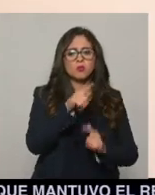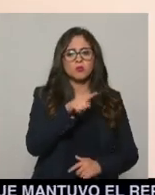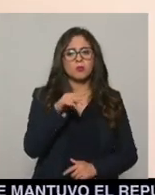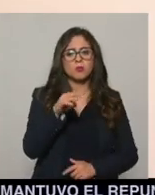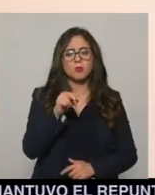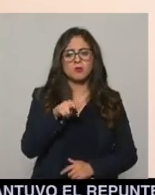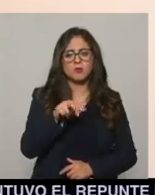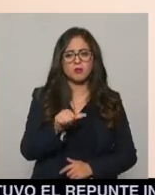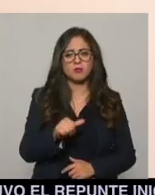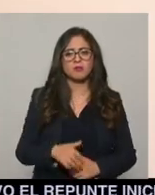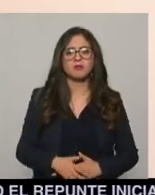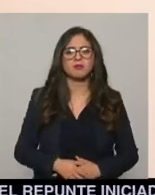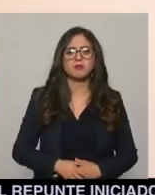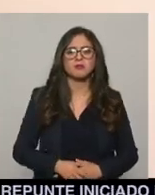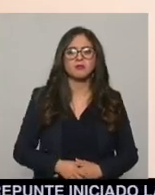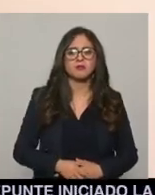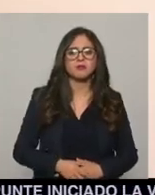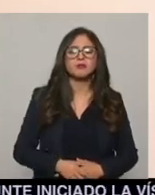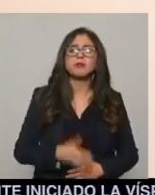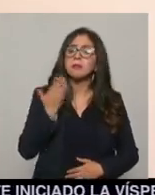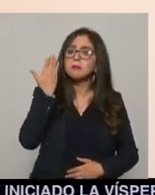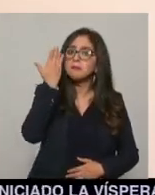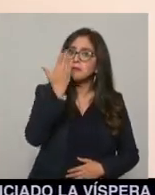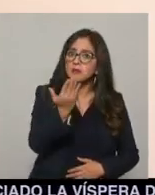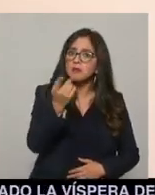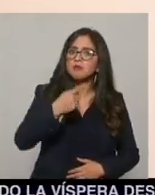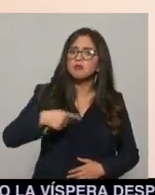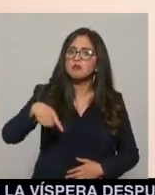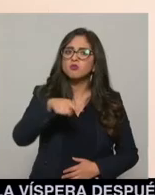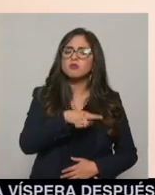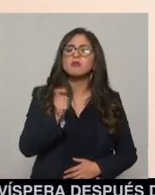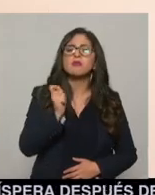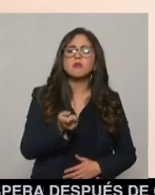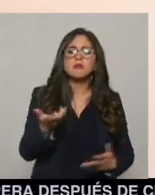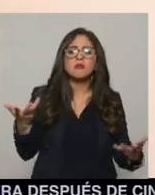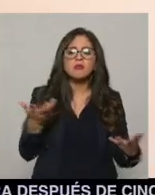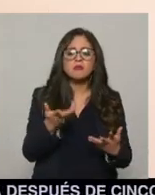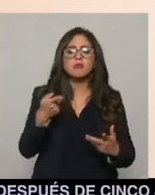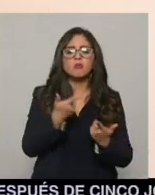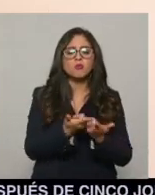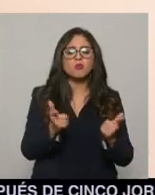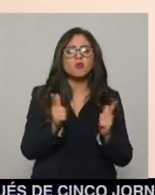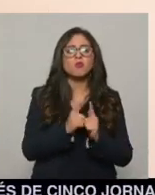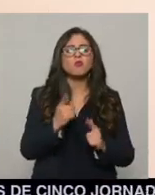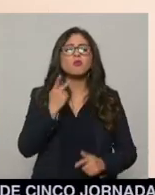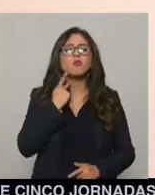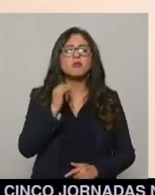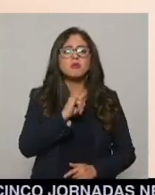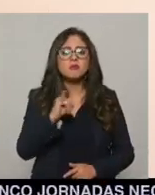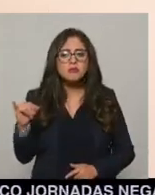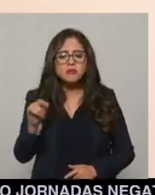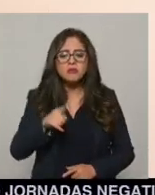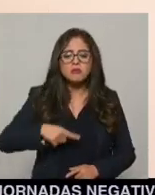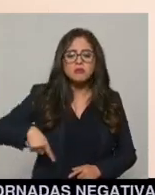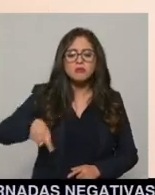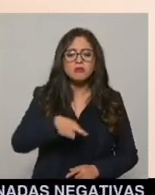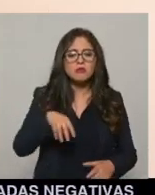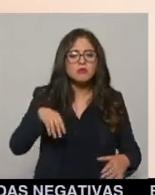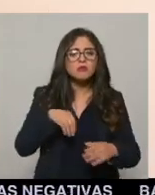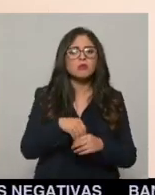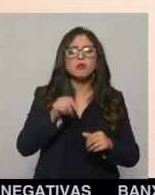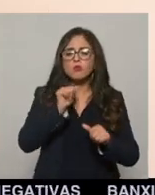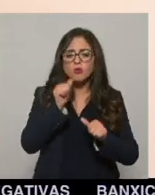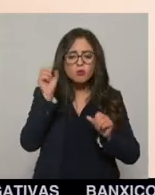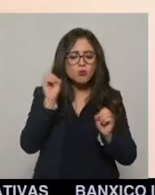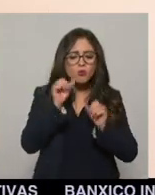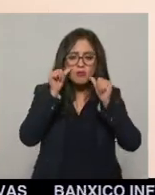bancada de Morena es que sean realmente conscientes de lo que implica ser un partido de izquierda, que es incluir a los seres más desprotegidos de la sociedad, en este caso los